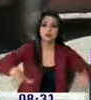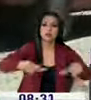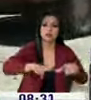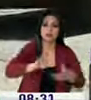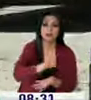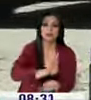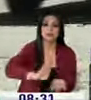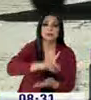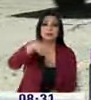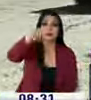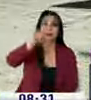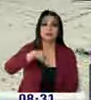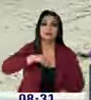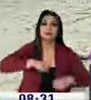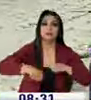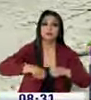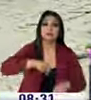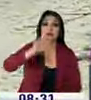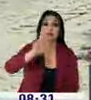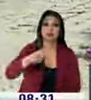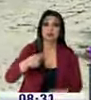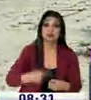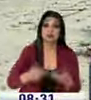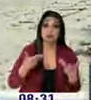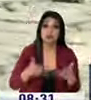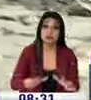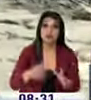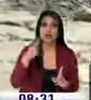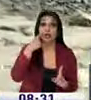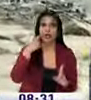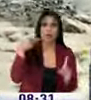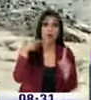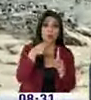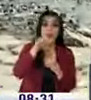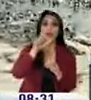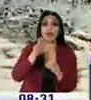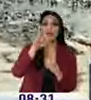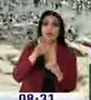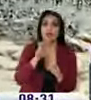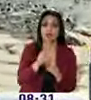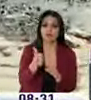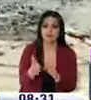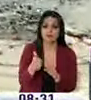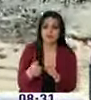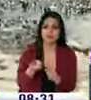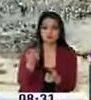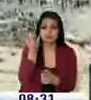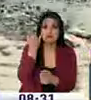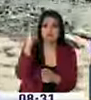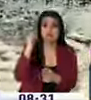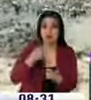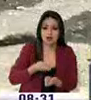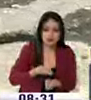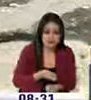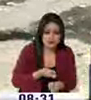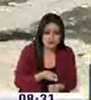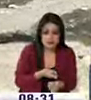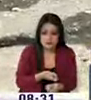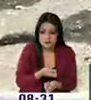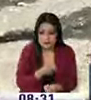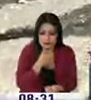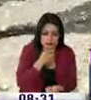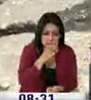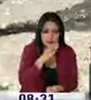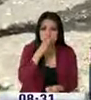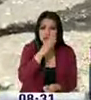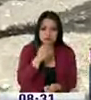barrio Primero de Mayo al sur oriente de la ciudad, Leonidas Muñoz intenta con algunas herramientas buscar el inicio del